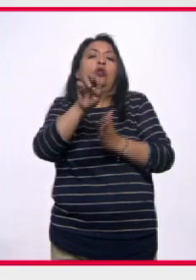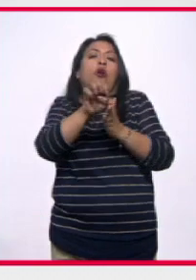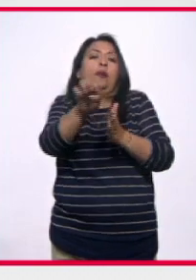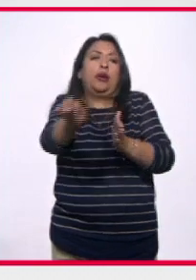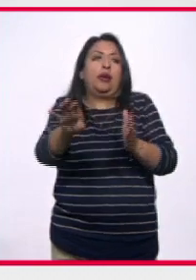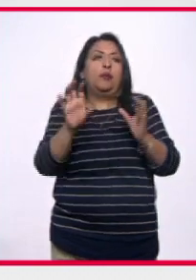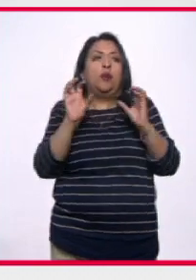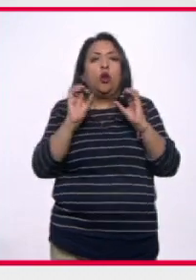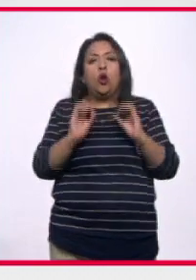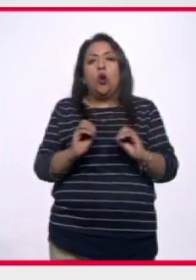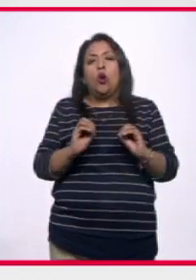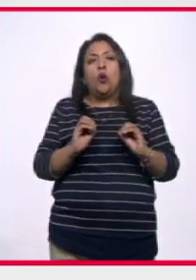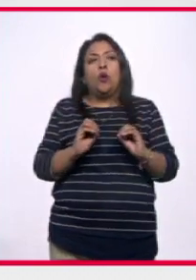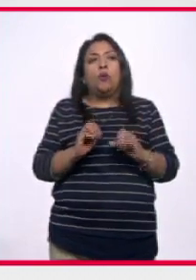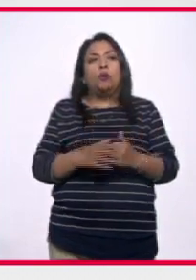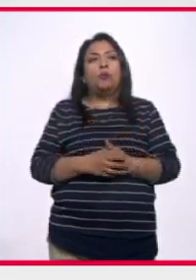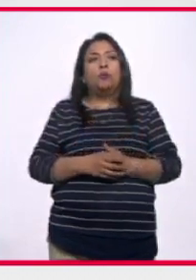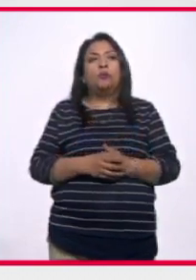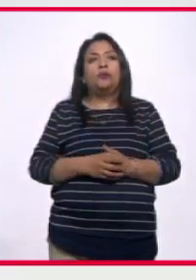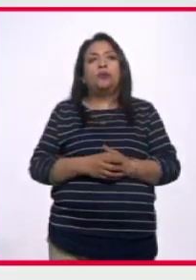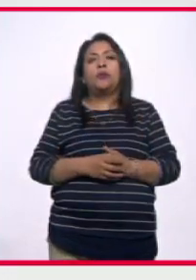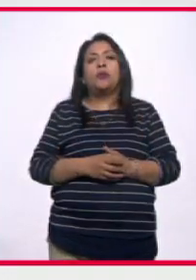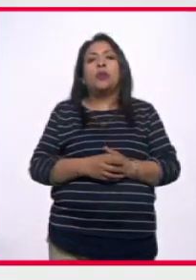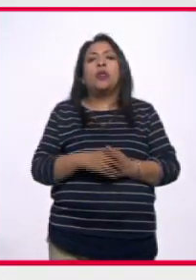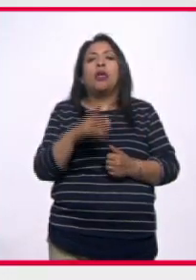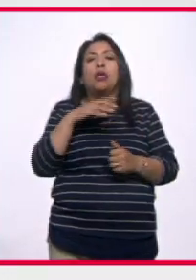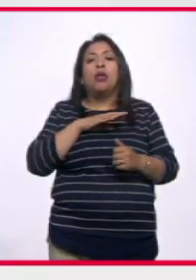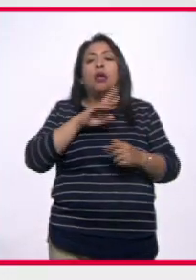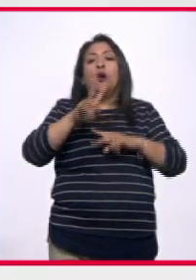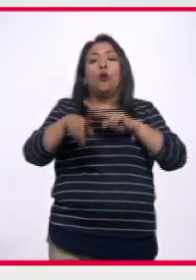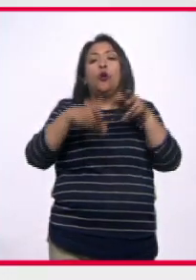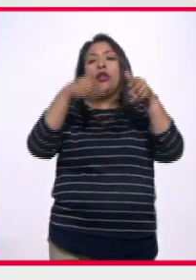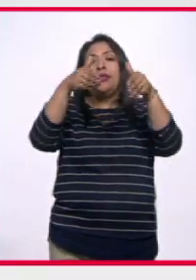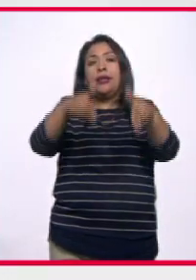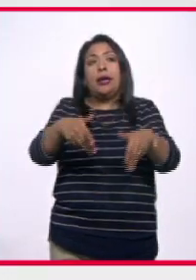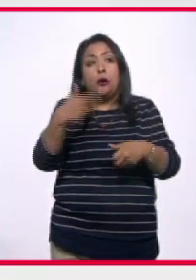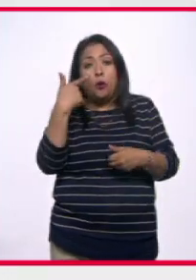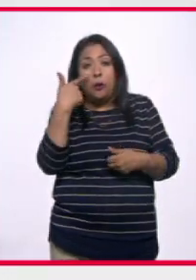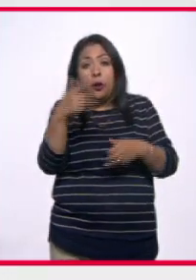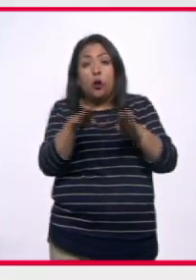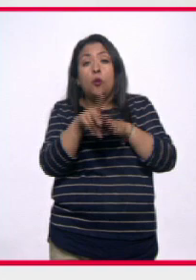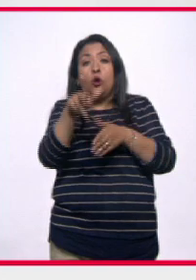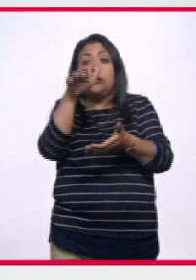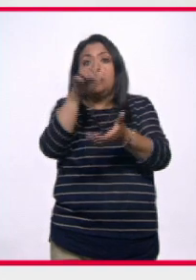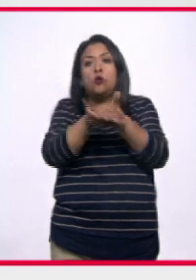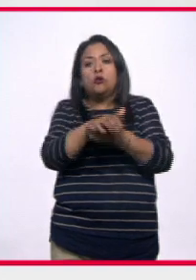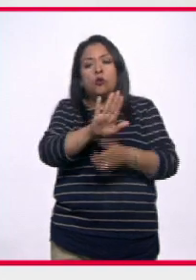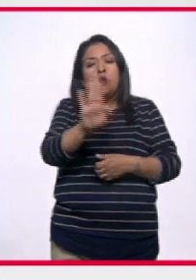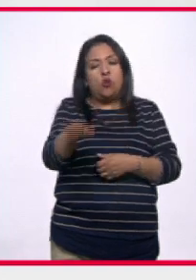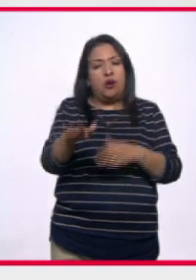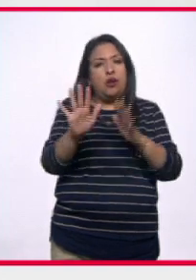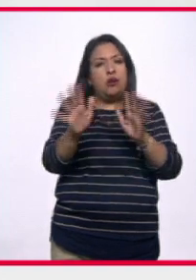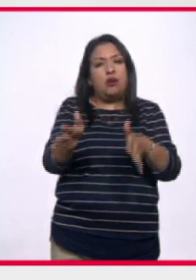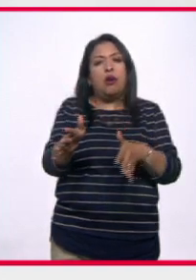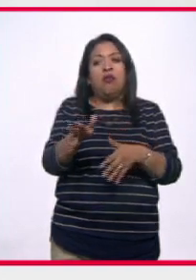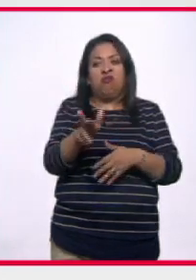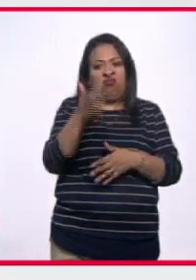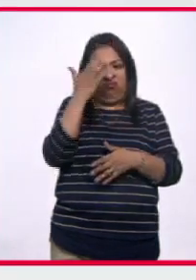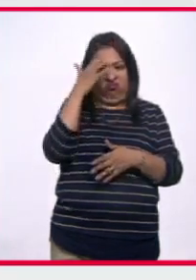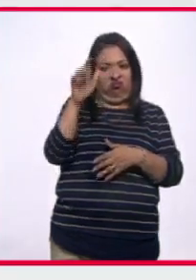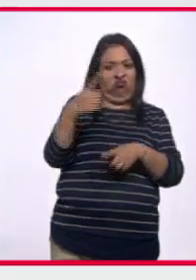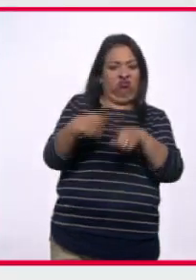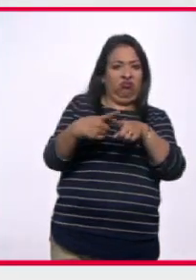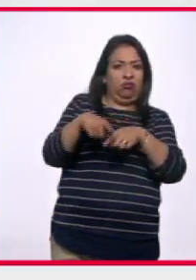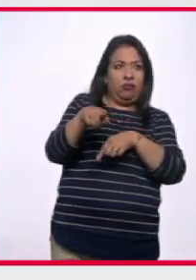ejemplo o es decir hablaba lleno a un entierro y viendo como tu marido ya está muerto y los reconoces